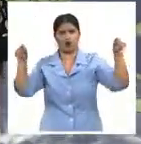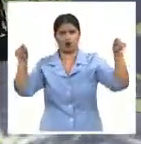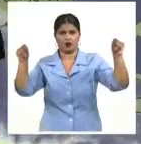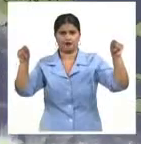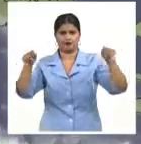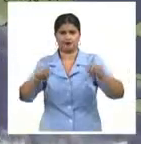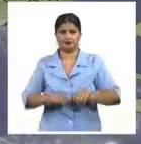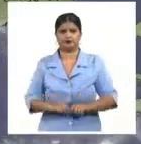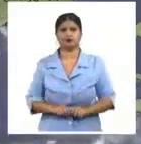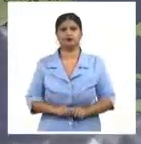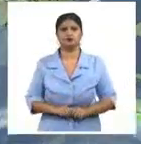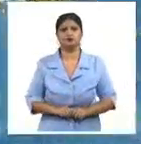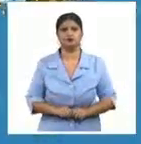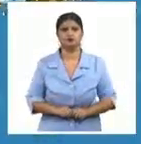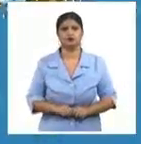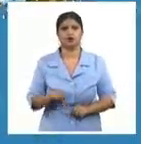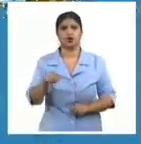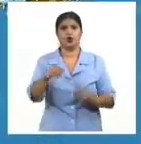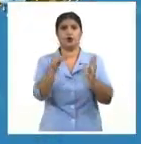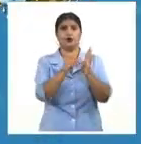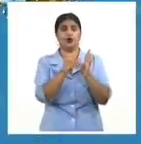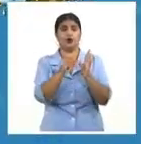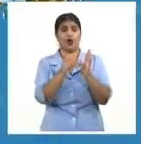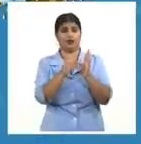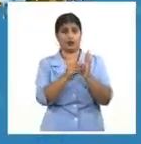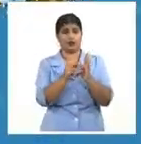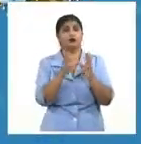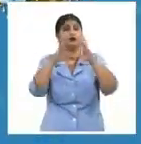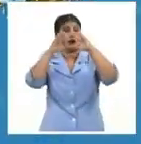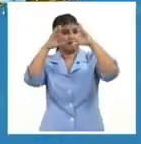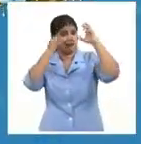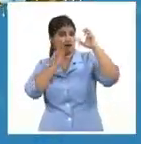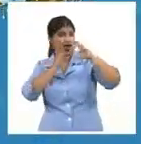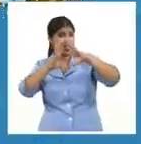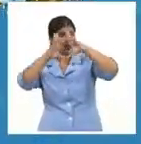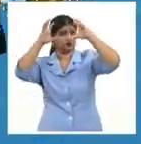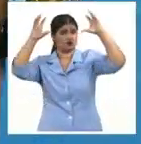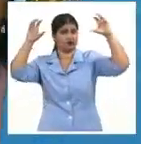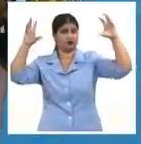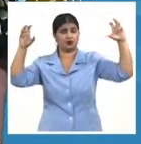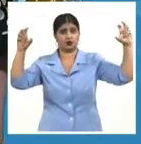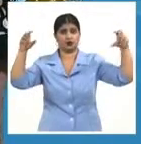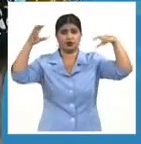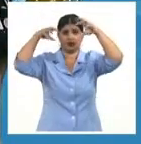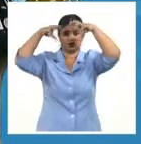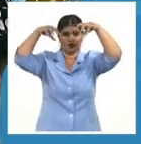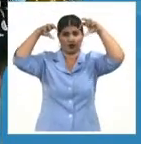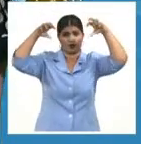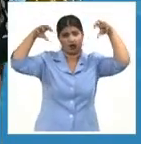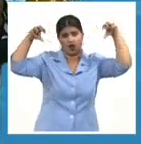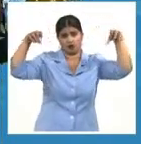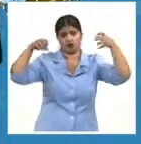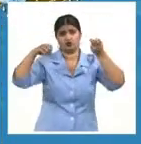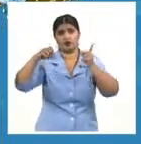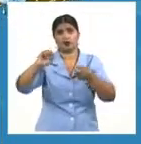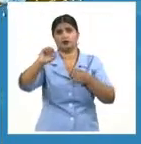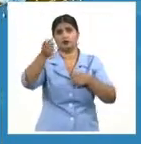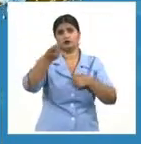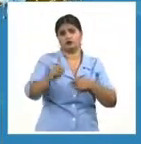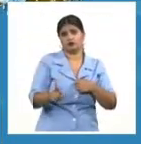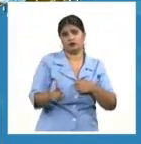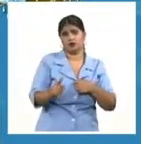sin embargo, en el transcurso de la tarde se va a ir incrementando esa nubosidad y la posibilidad de chubascos, lluvias y algunas tormentas eléctricas,